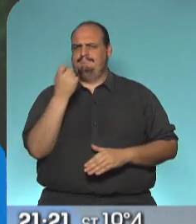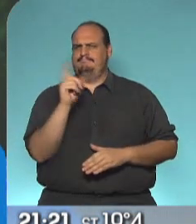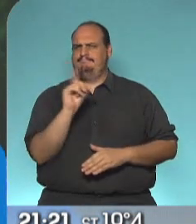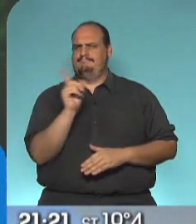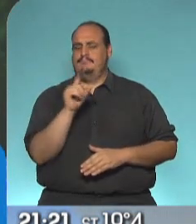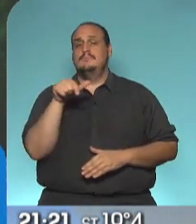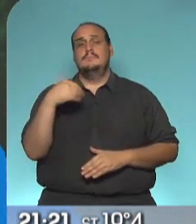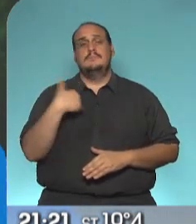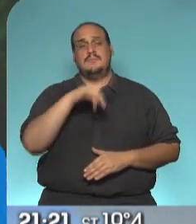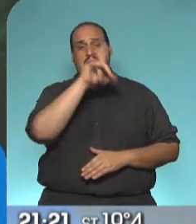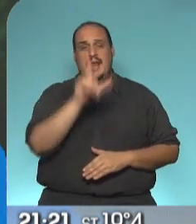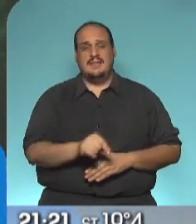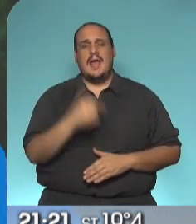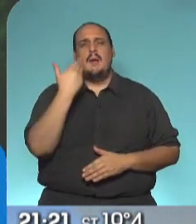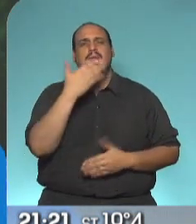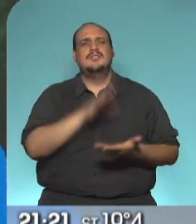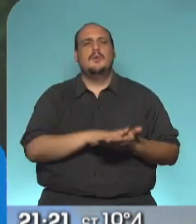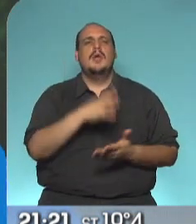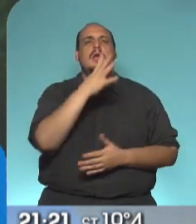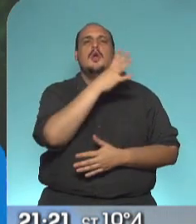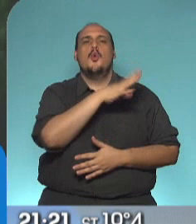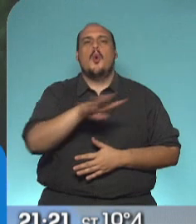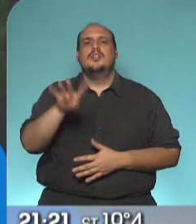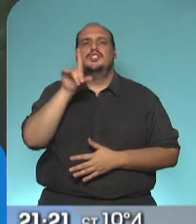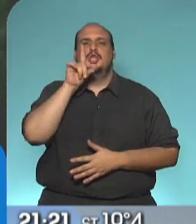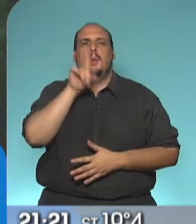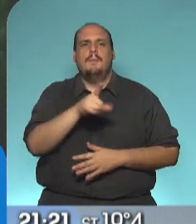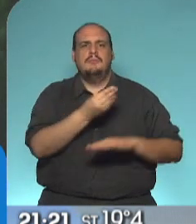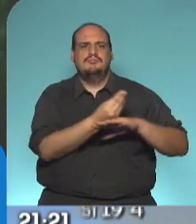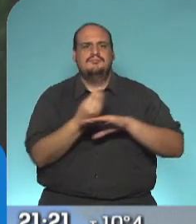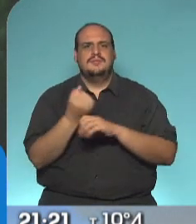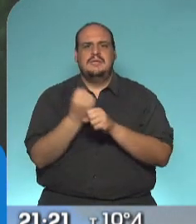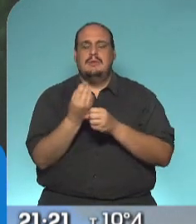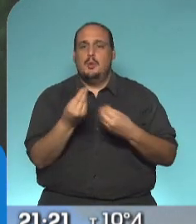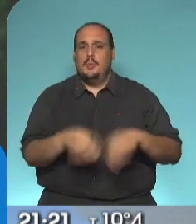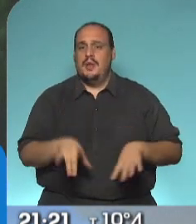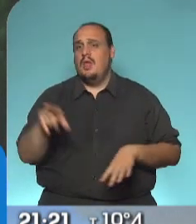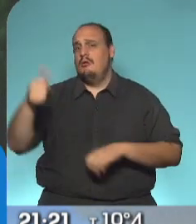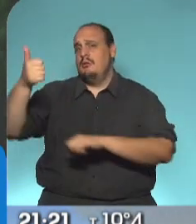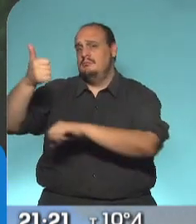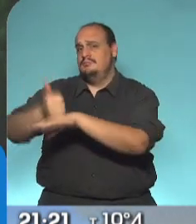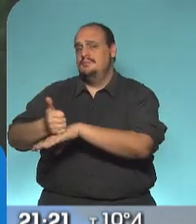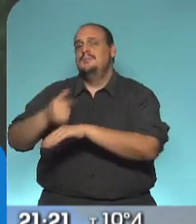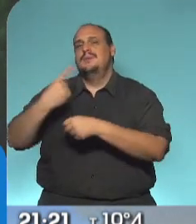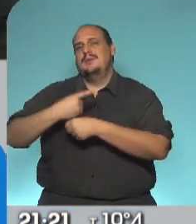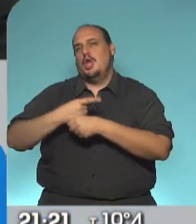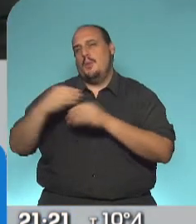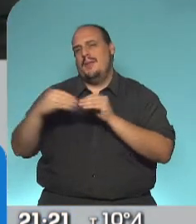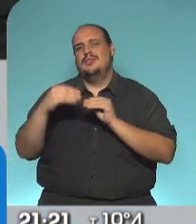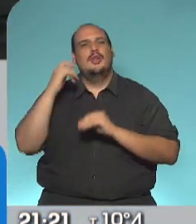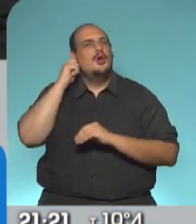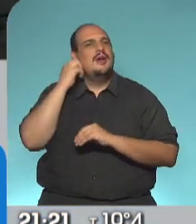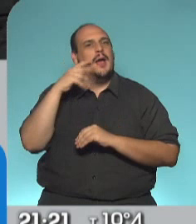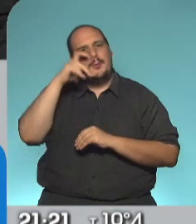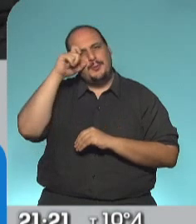la república argentina el informe habla de 400.000 puestos en riesgo vamos al móvil vamos a saludar primero de abril de gamarra nuestro compañero de abrí algunas